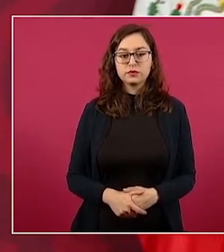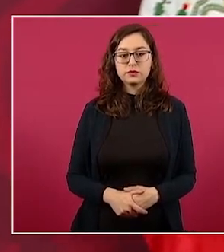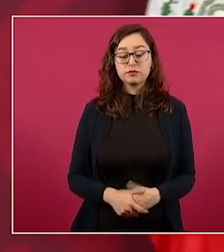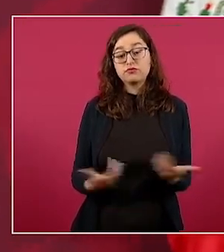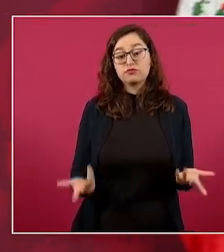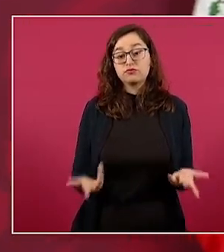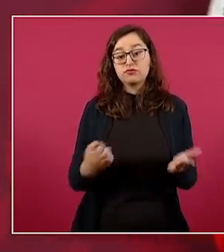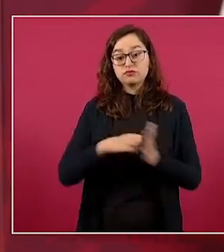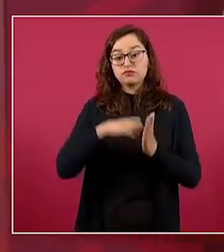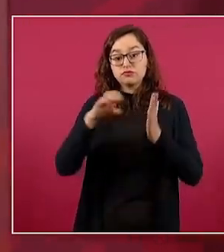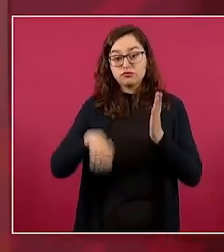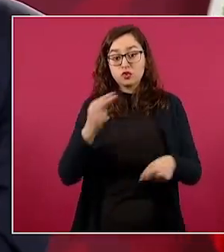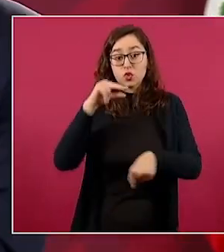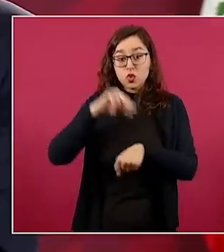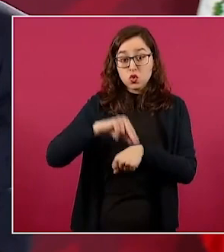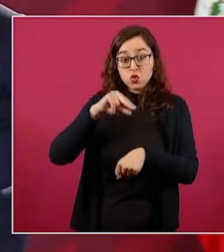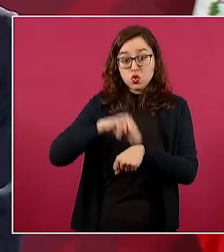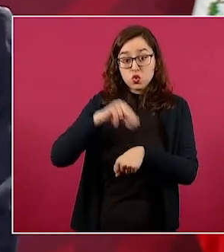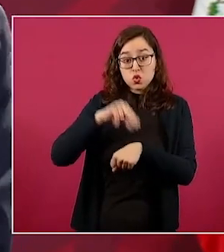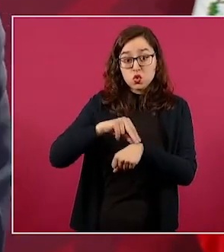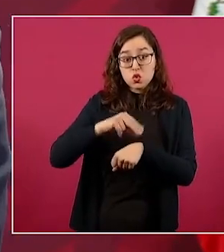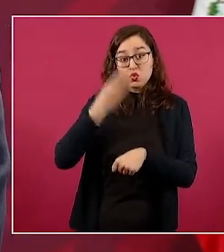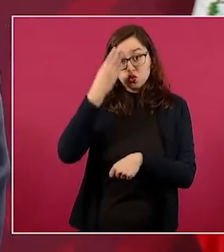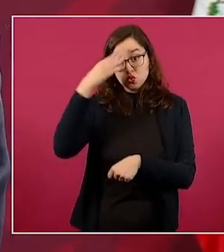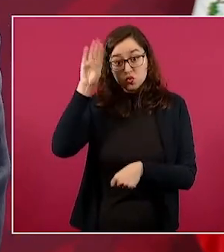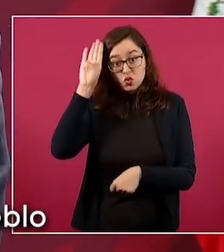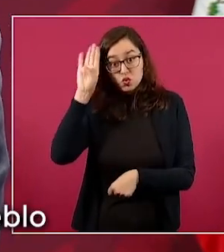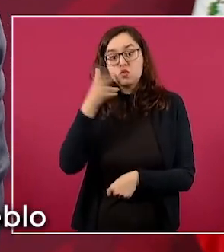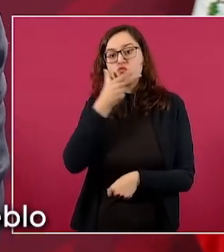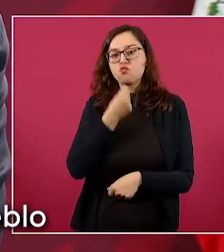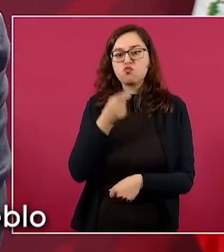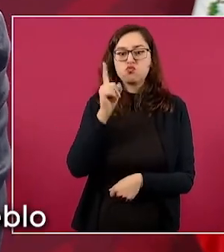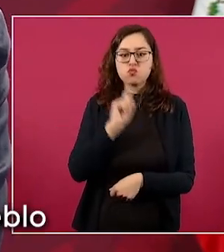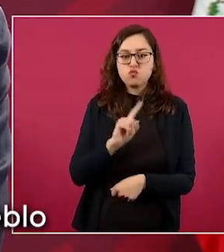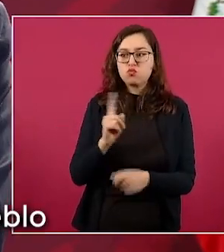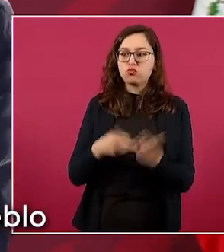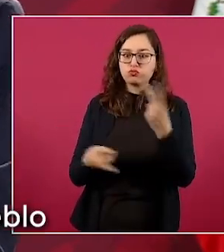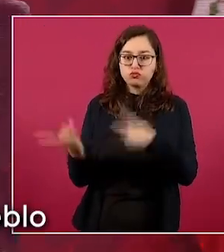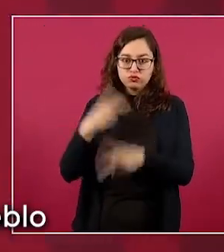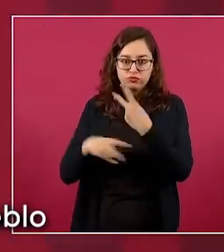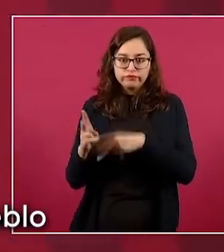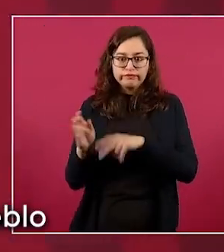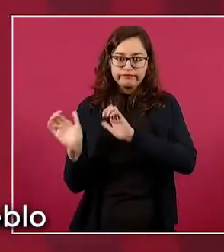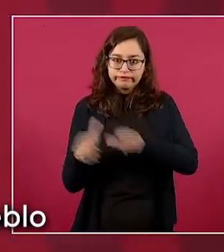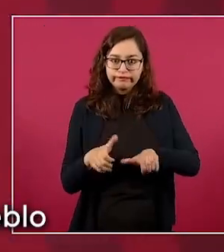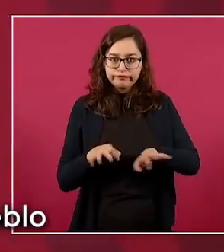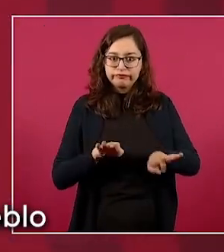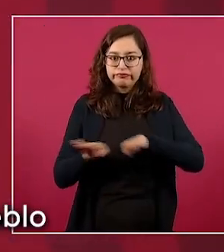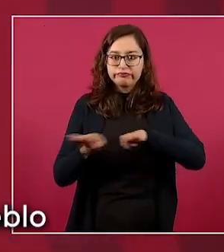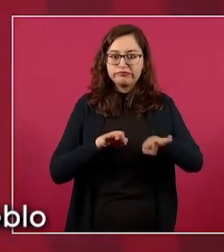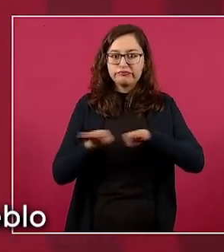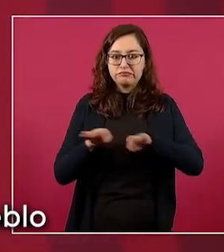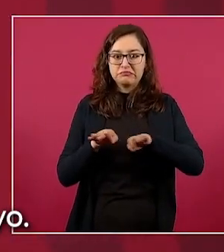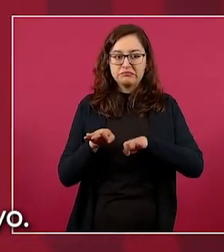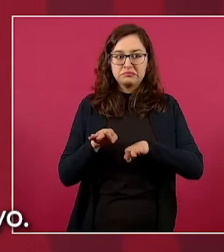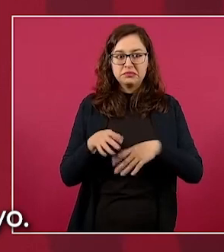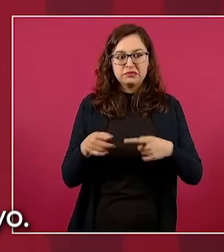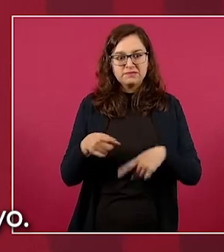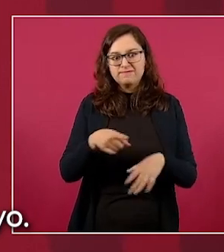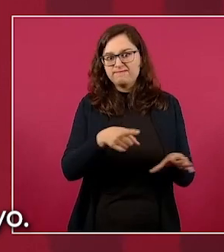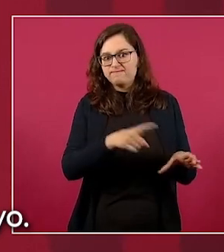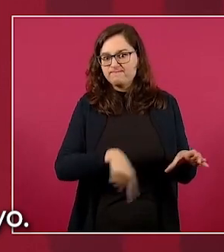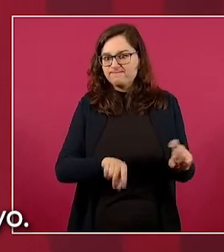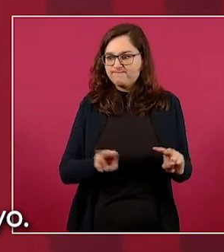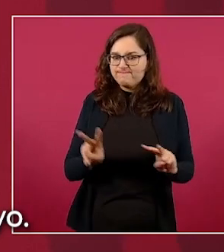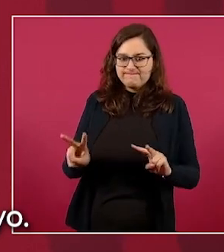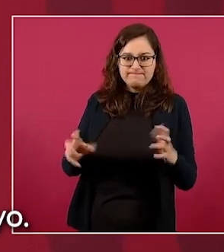médicos cubanos, mujeres y hombres. Aprovecho para agradecerle al pueblo y al